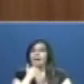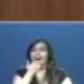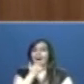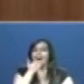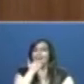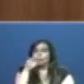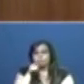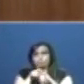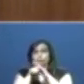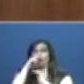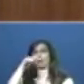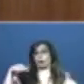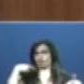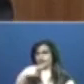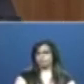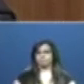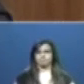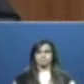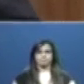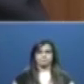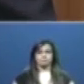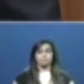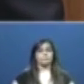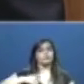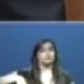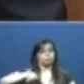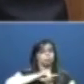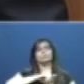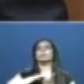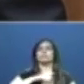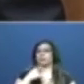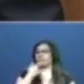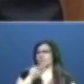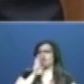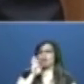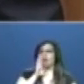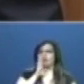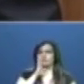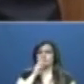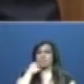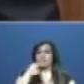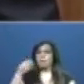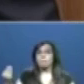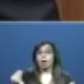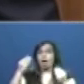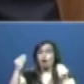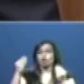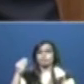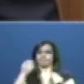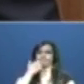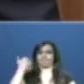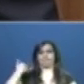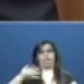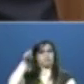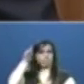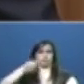crecimiento para 2014 nosotros como he dicho solo podremos hablar de mejoría cuando es tendencias se confirmen y se